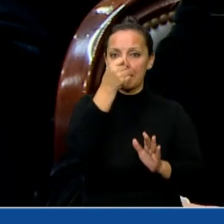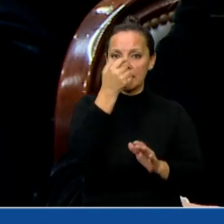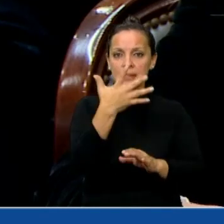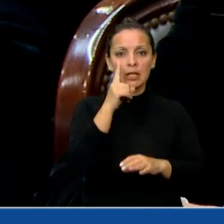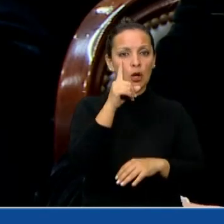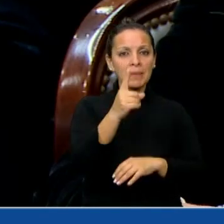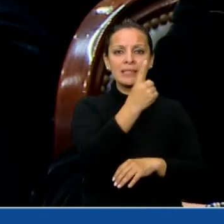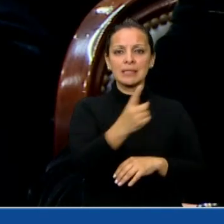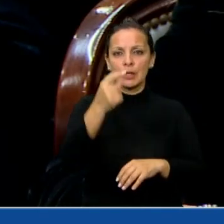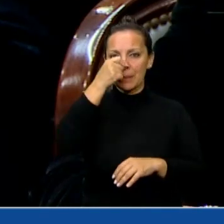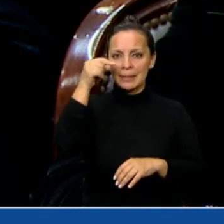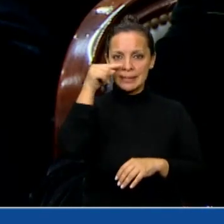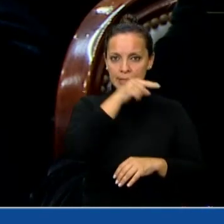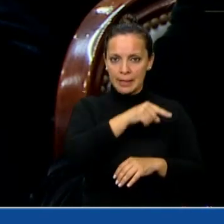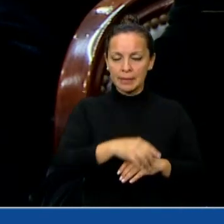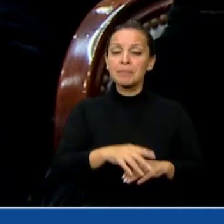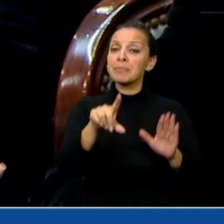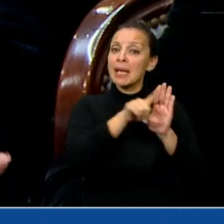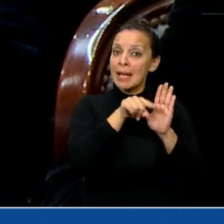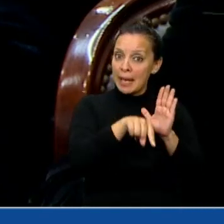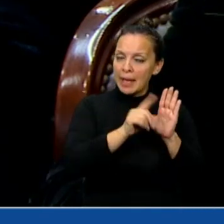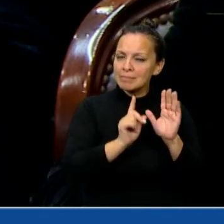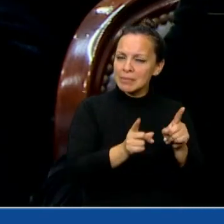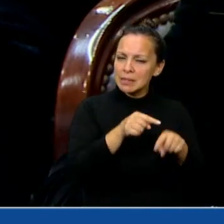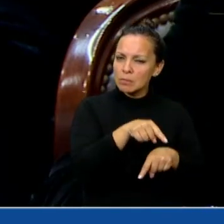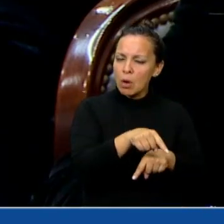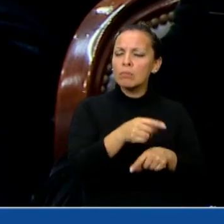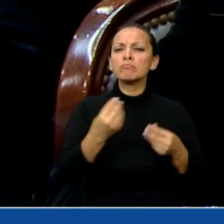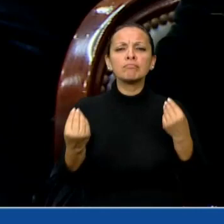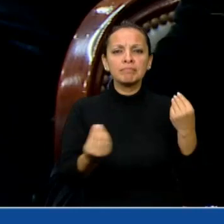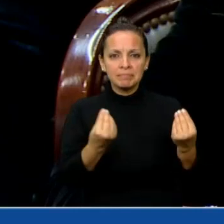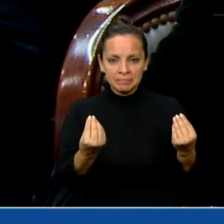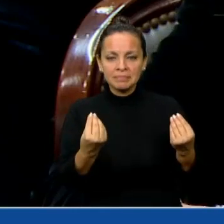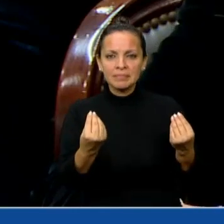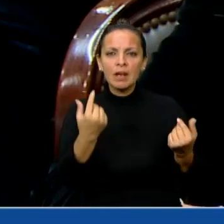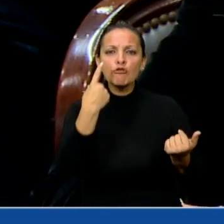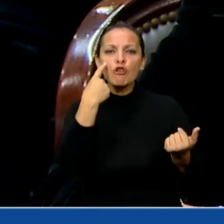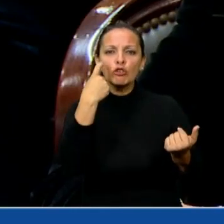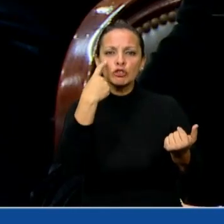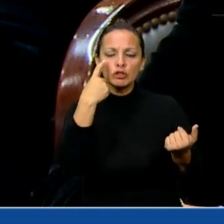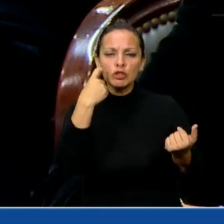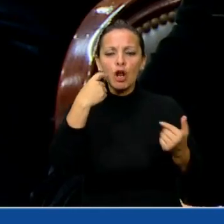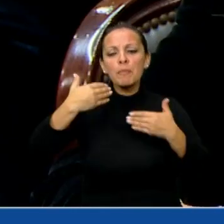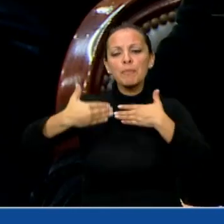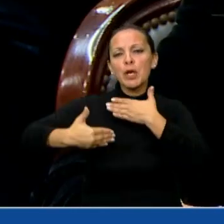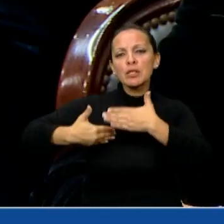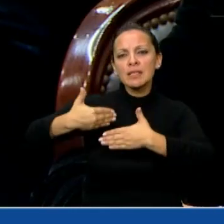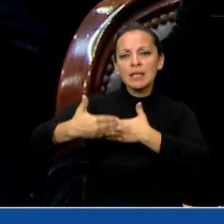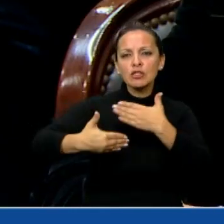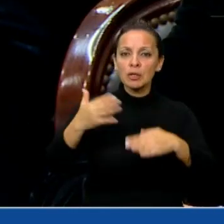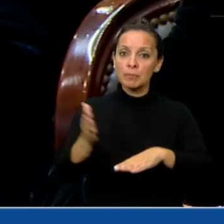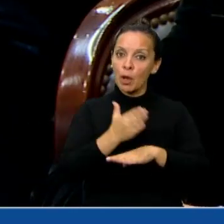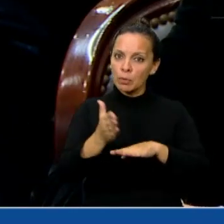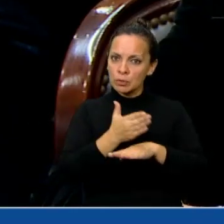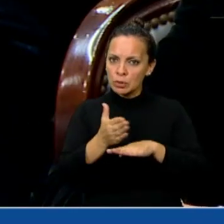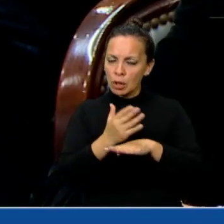25.127. Esta ley, si bien lo que hace es controlar los procesos, también le